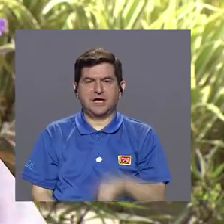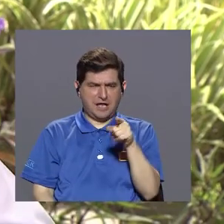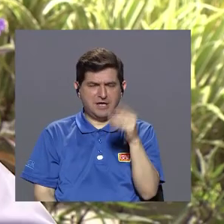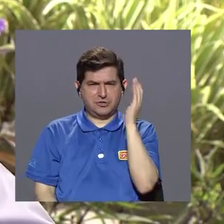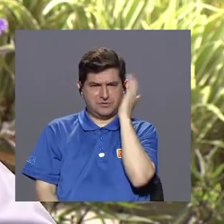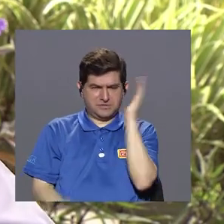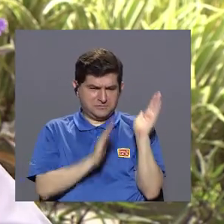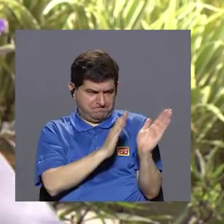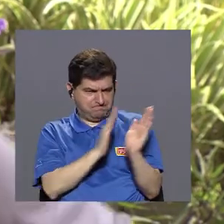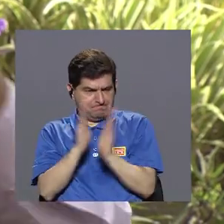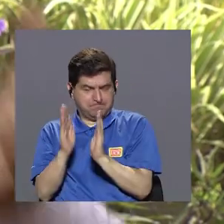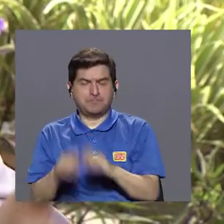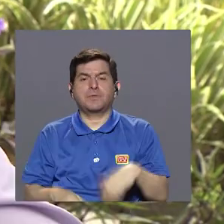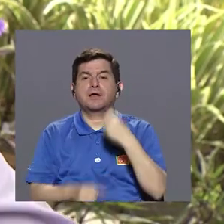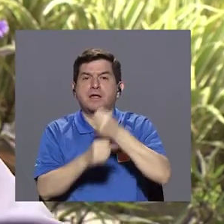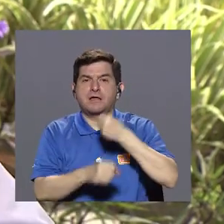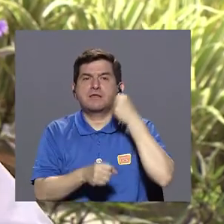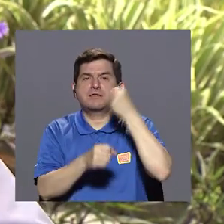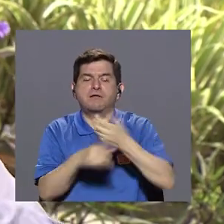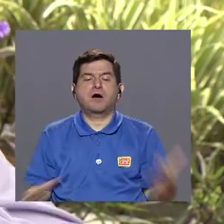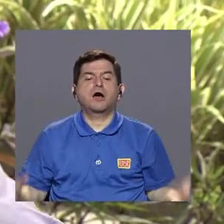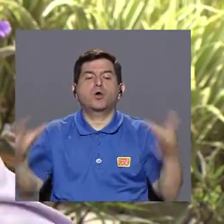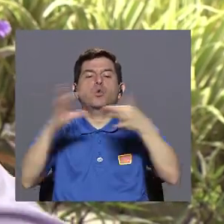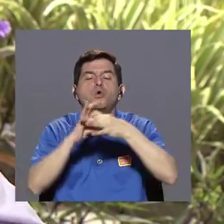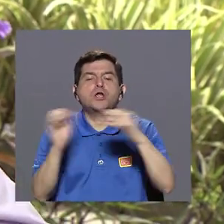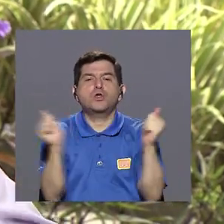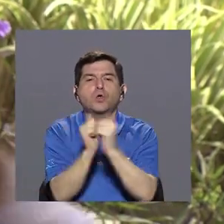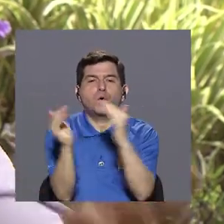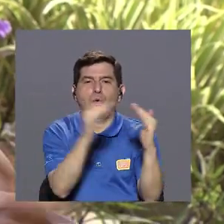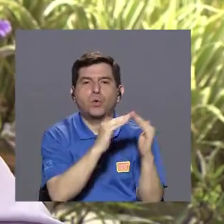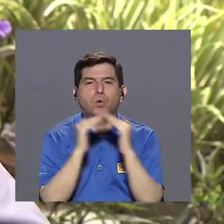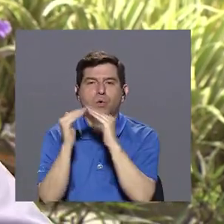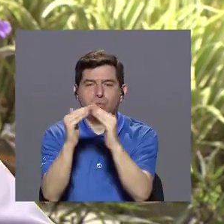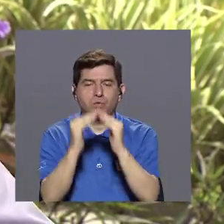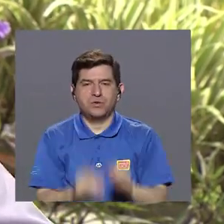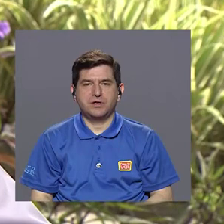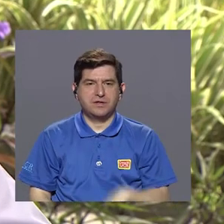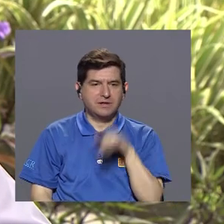tienen la formación, para que trabajen en conjunto con la comunidad